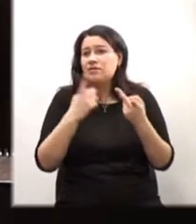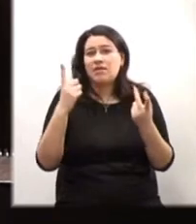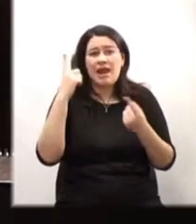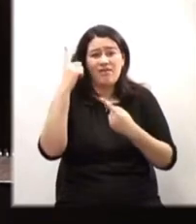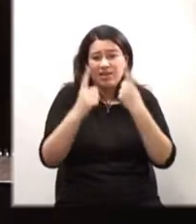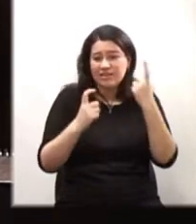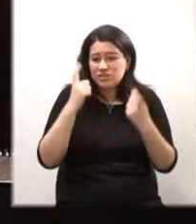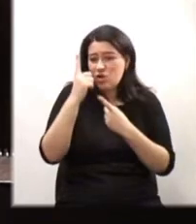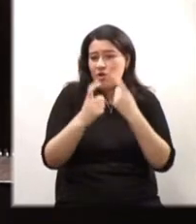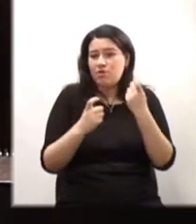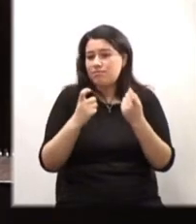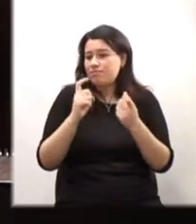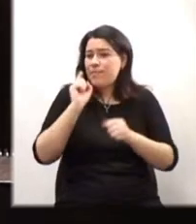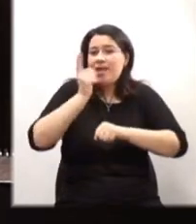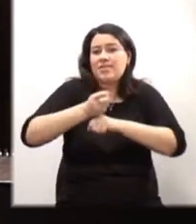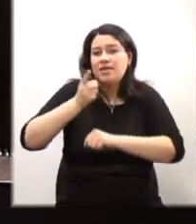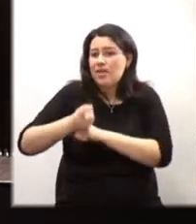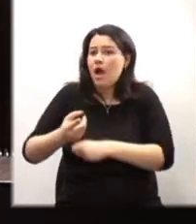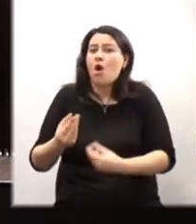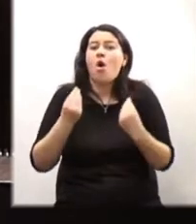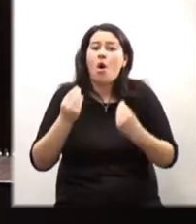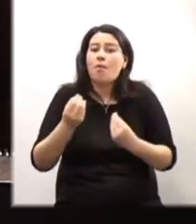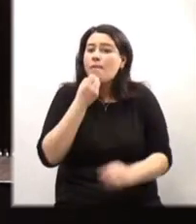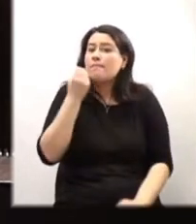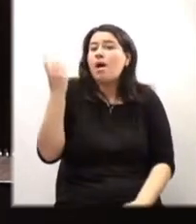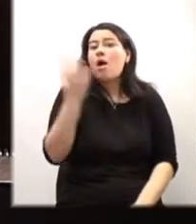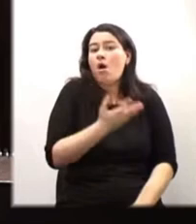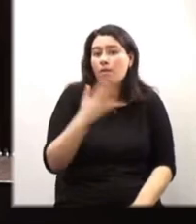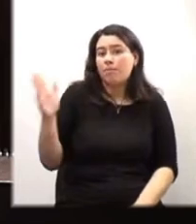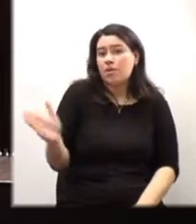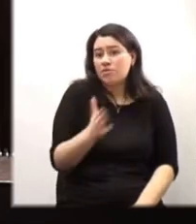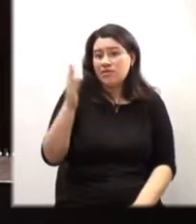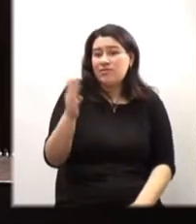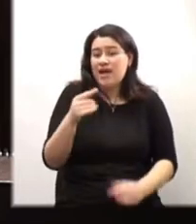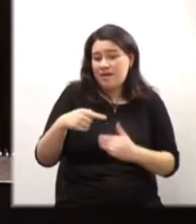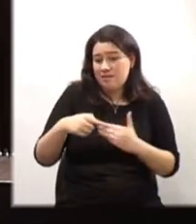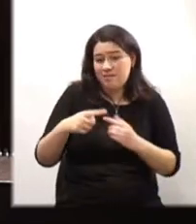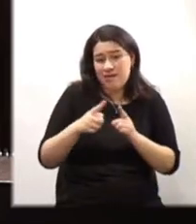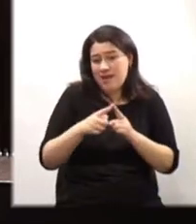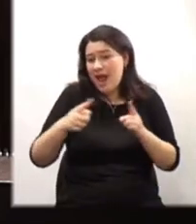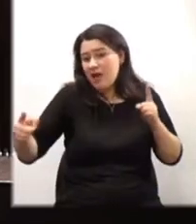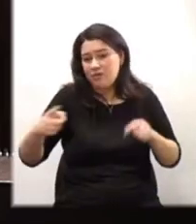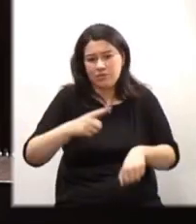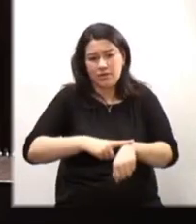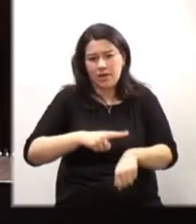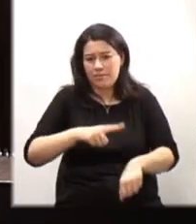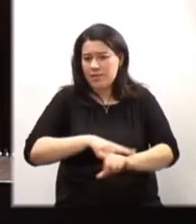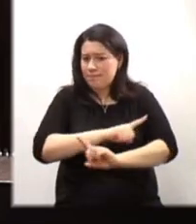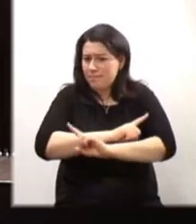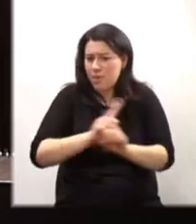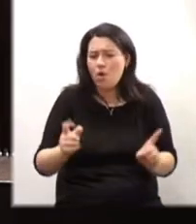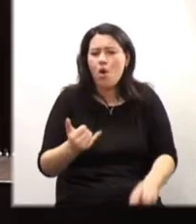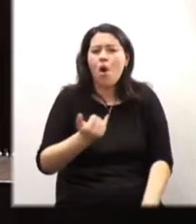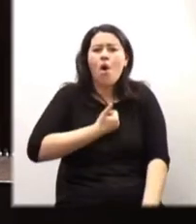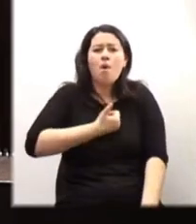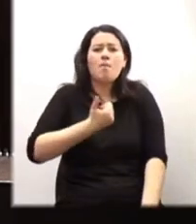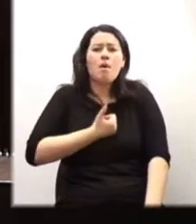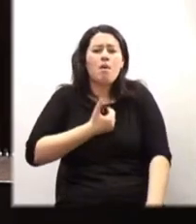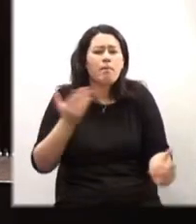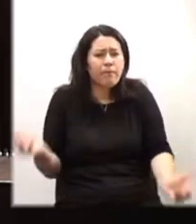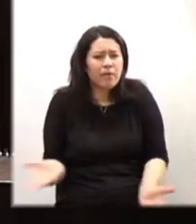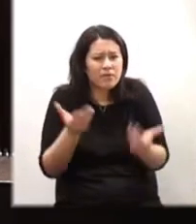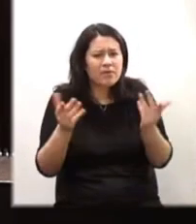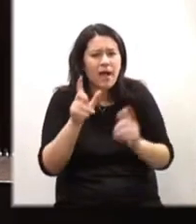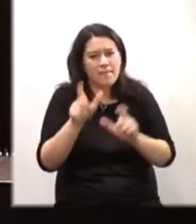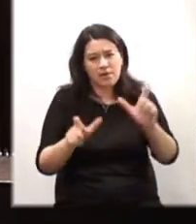reflexión, ni hay medidas respecto a cómo mejoramos la productividad en el largo plazo. No hay nada respecto a cómo potenciamos el